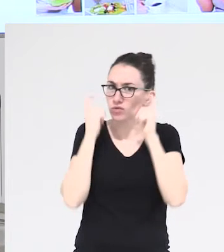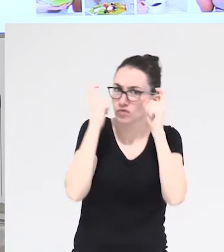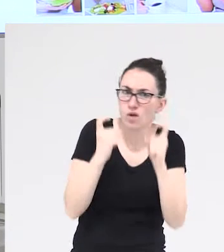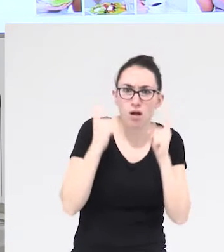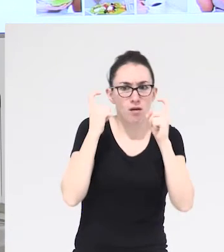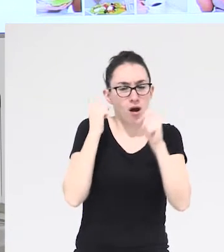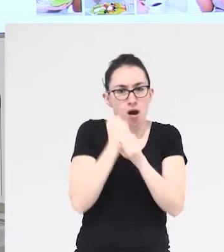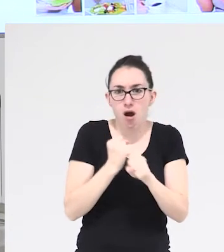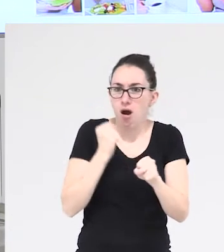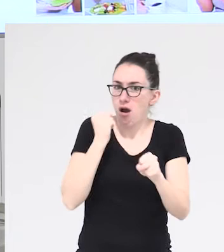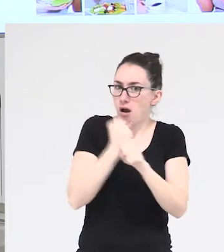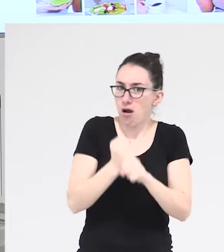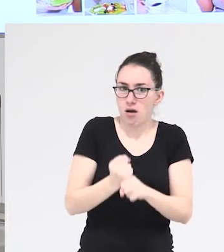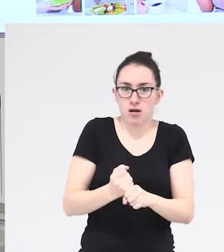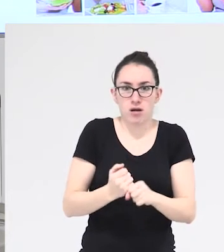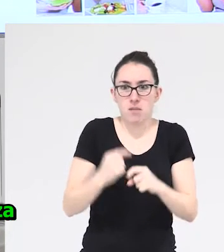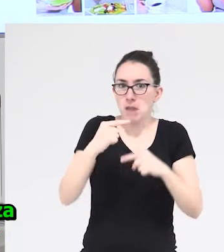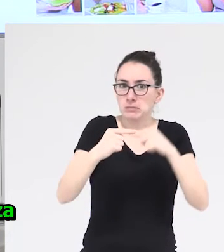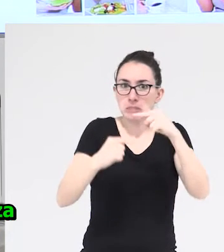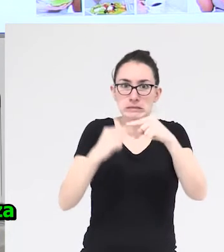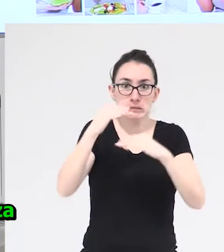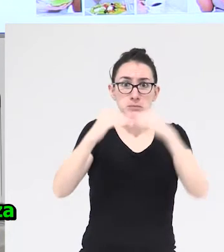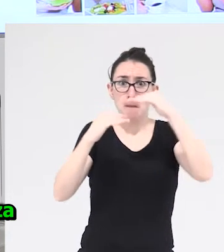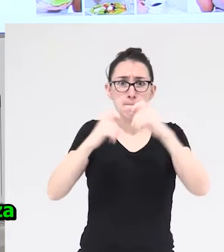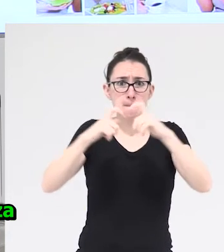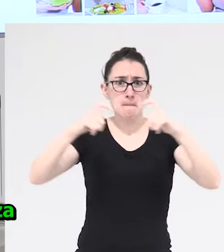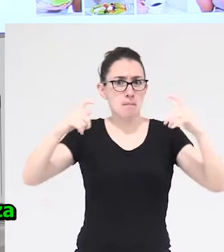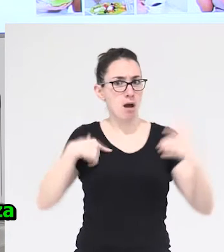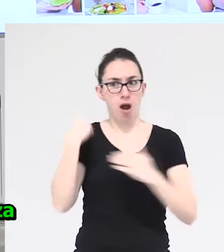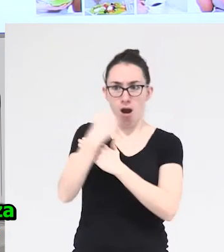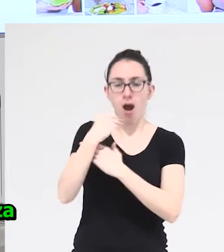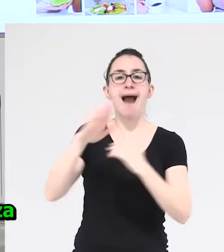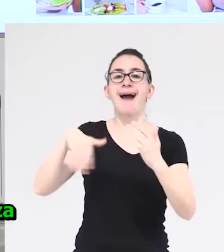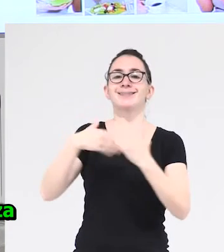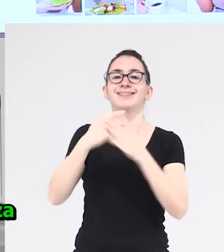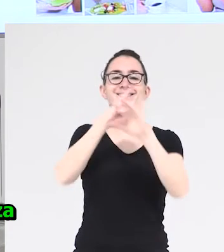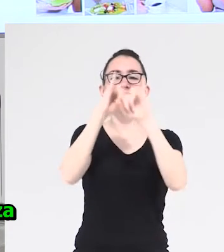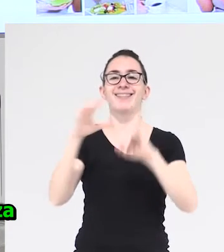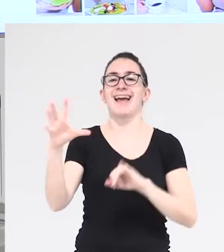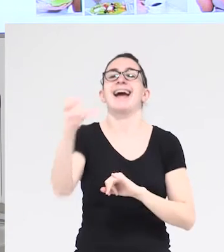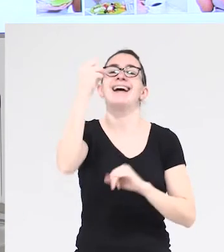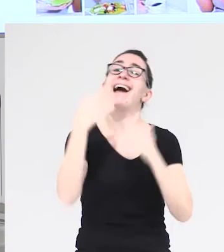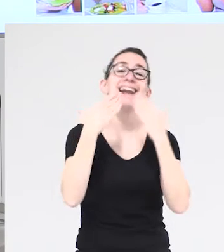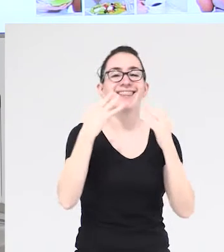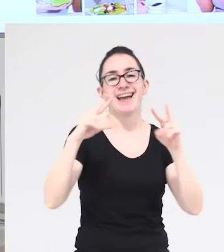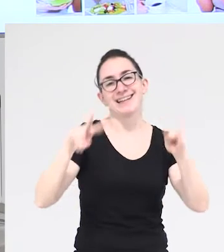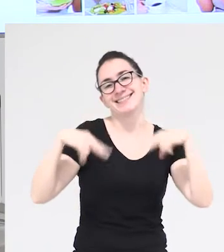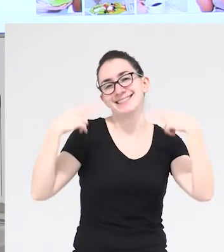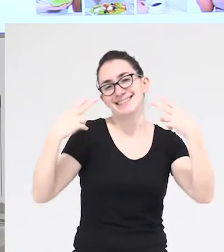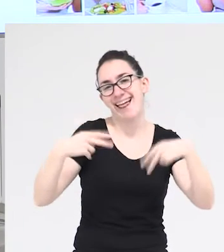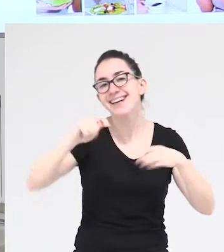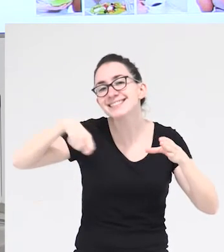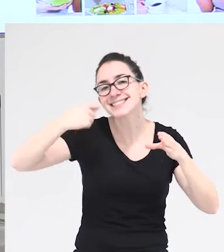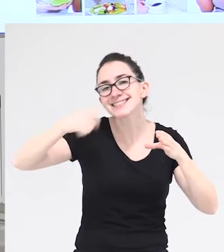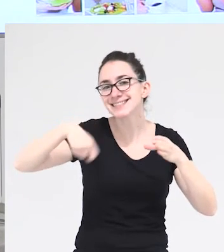manera casi de escala ascendente hacia ese éxito y hacia esa felicidad que se alcanza comiéndose una ensalada, ¿no? En uno de